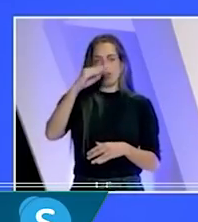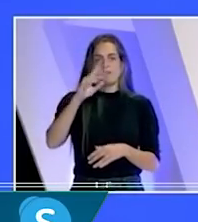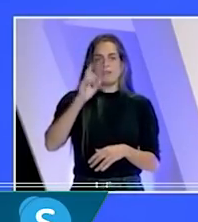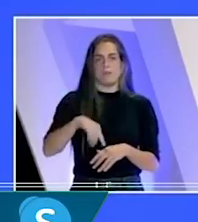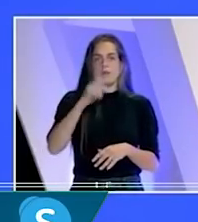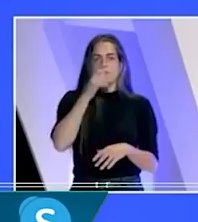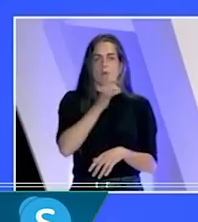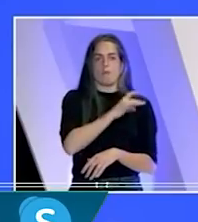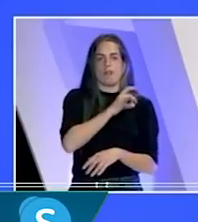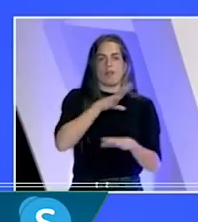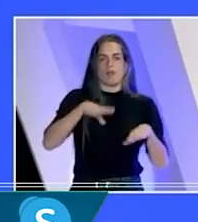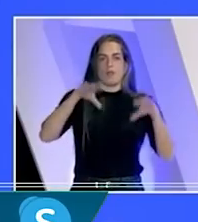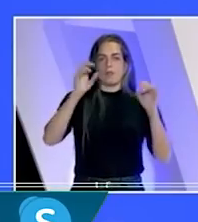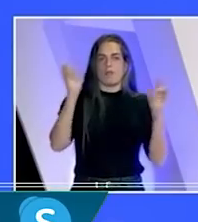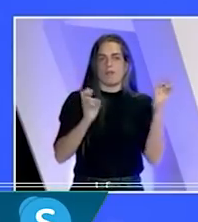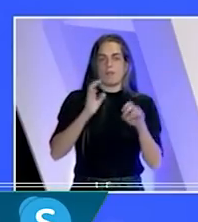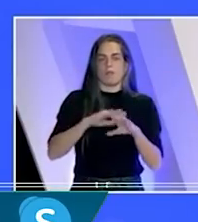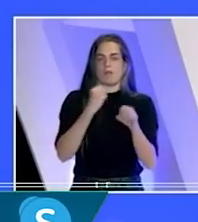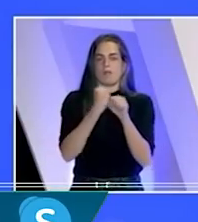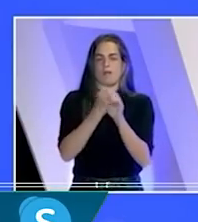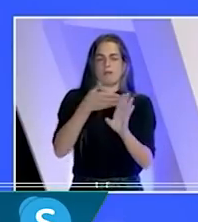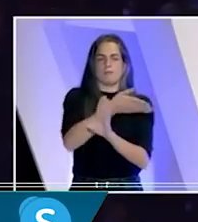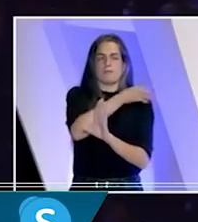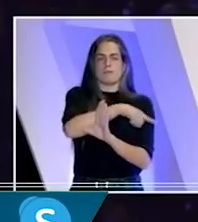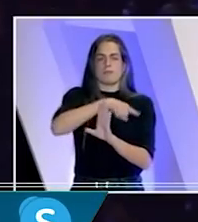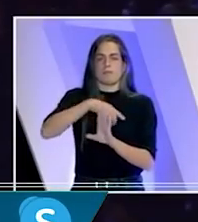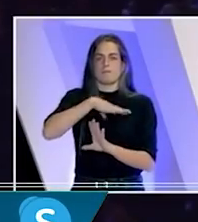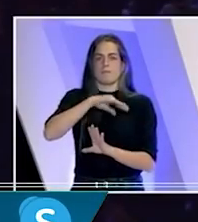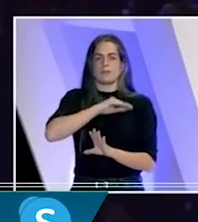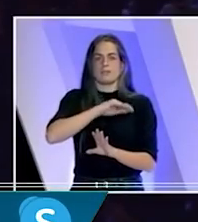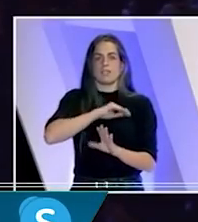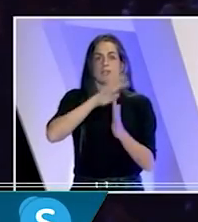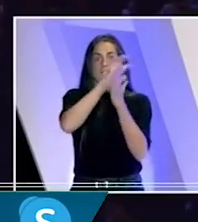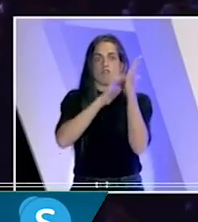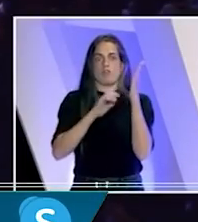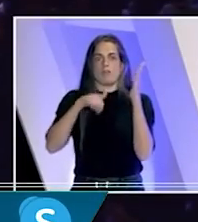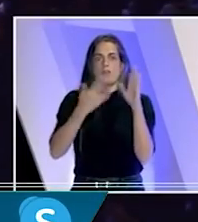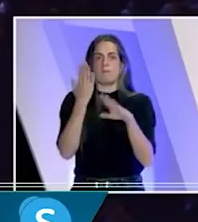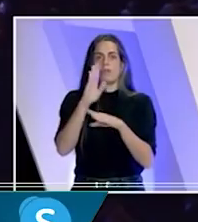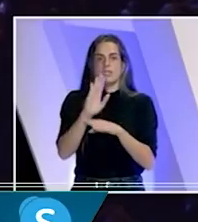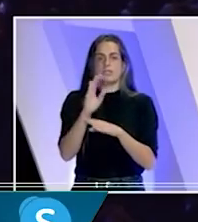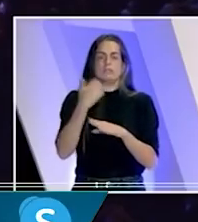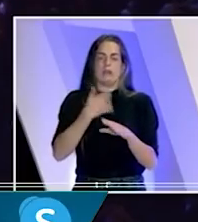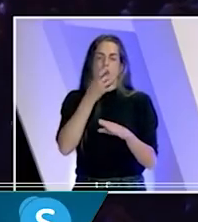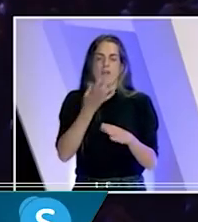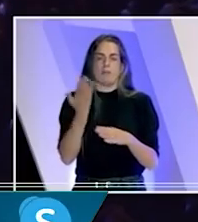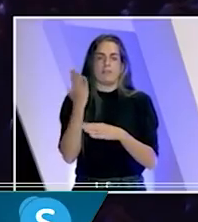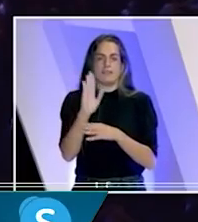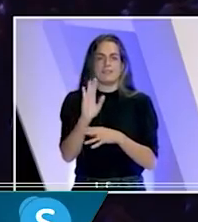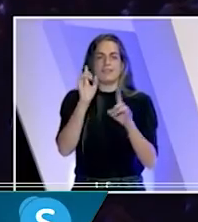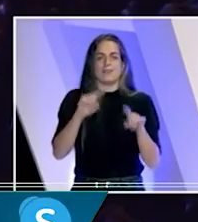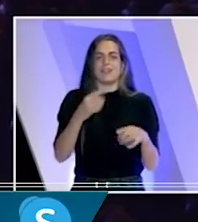claro una cosa es compañero de viaje con el rollo de que ancestral de que el nacionalismo suelta de que wii es